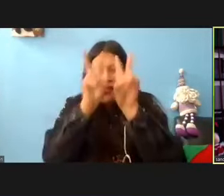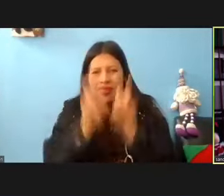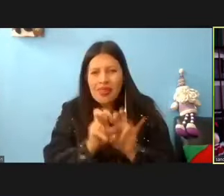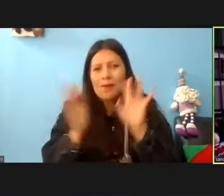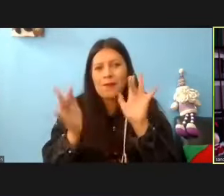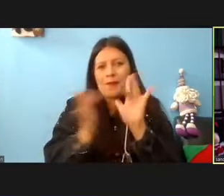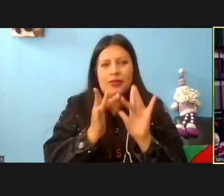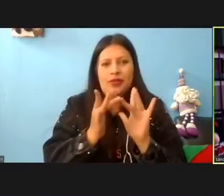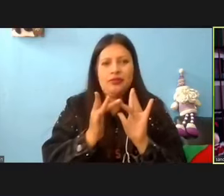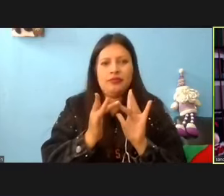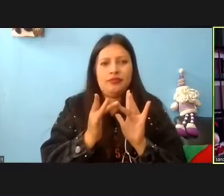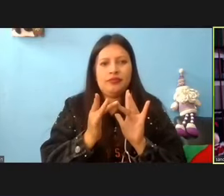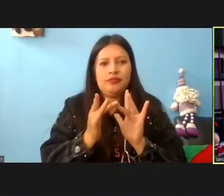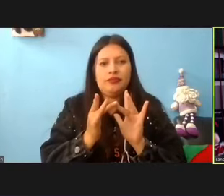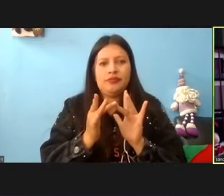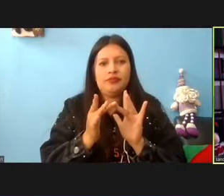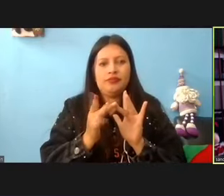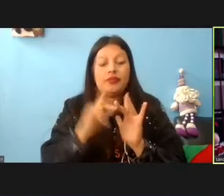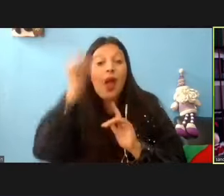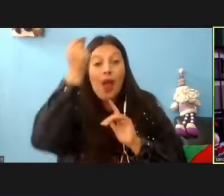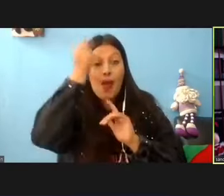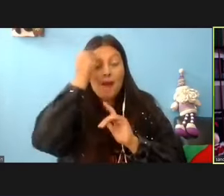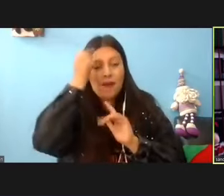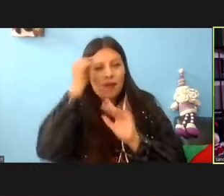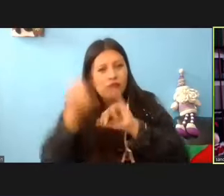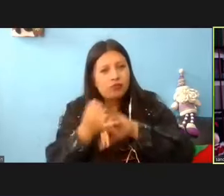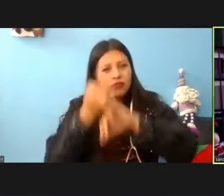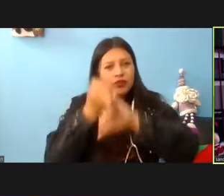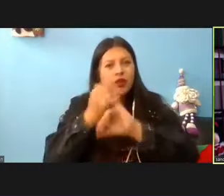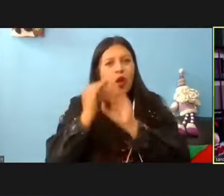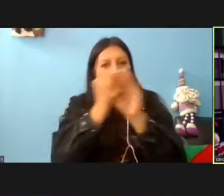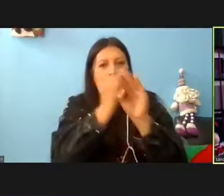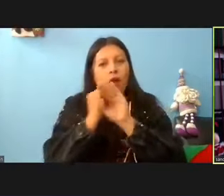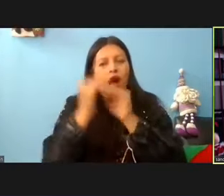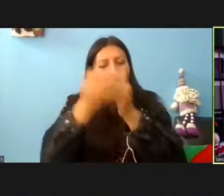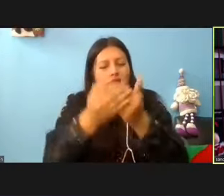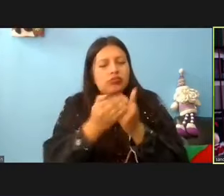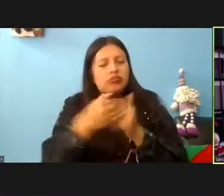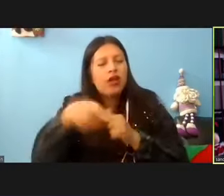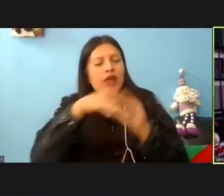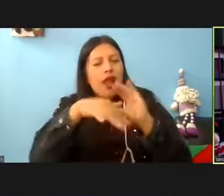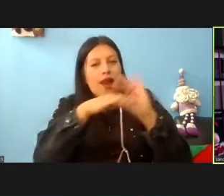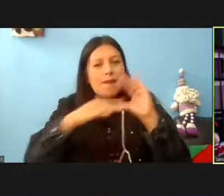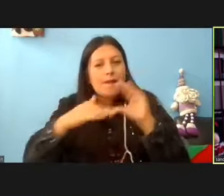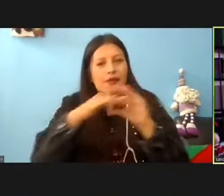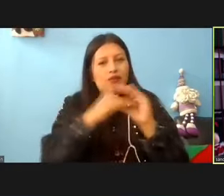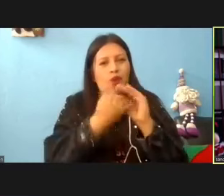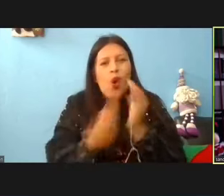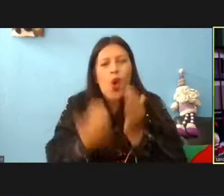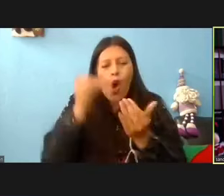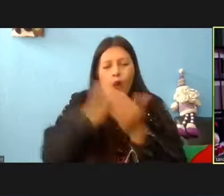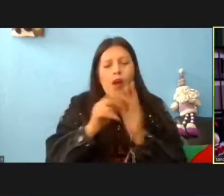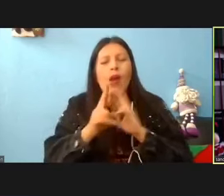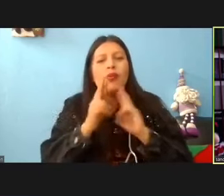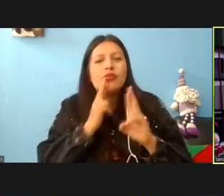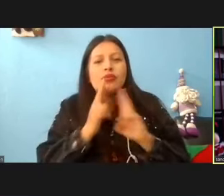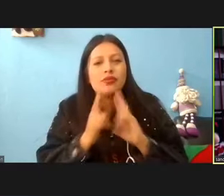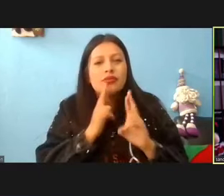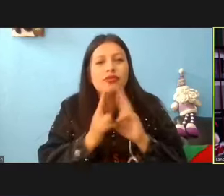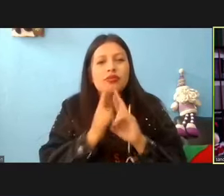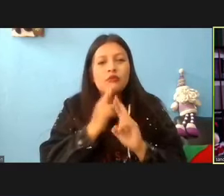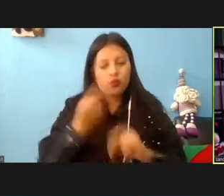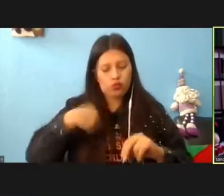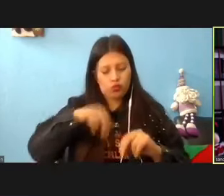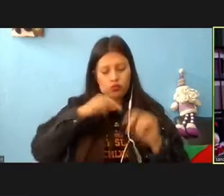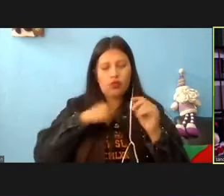las memorias ligadas con la protección ambiental, con esta restitución de las relaciones nuestras